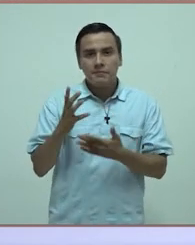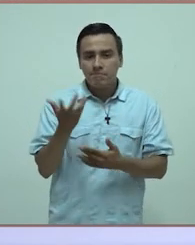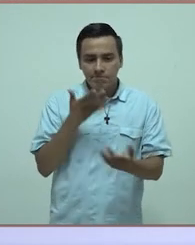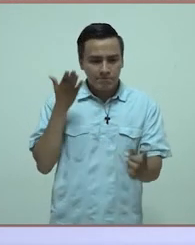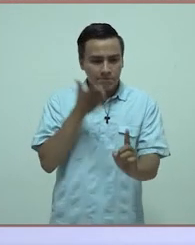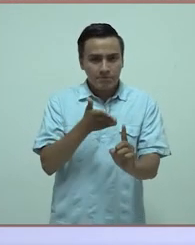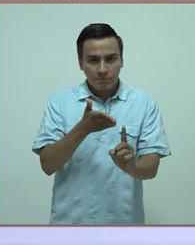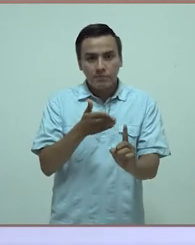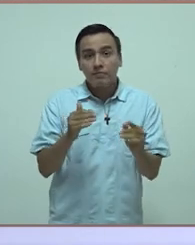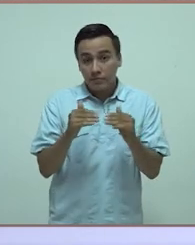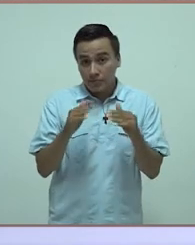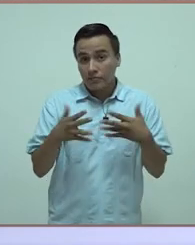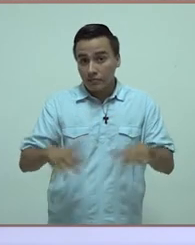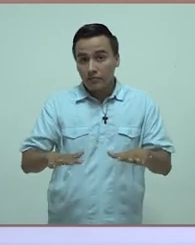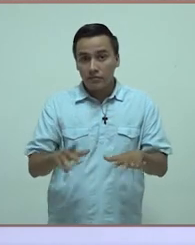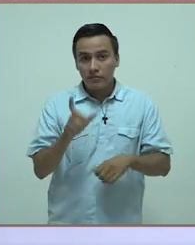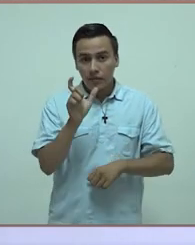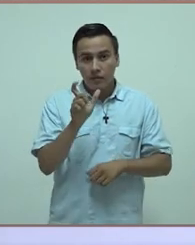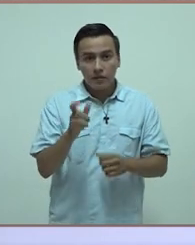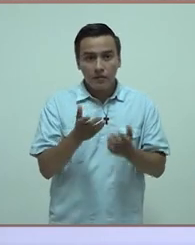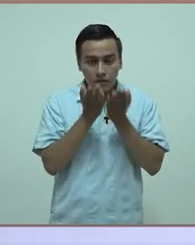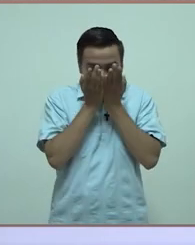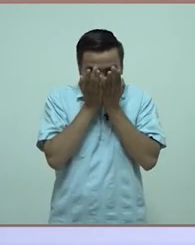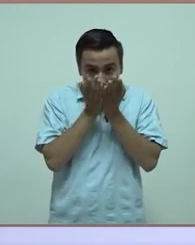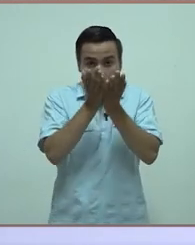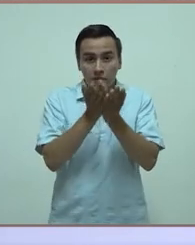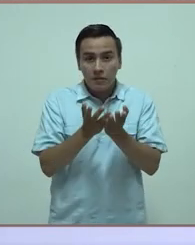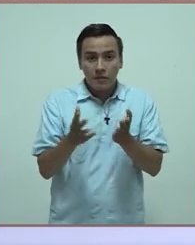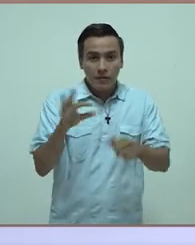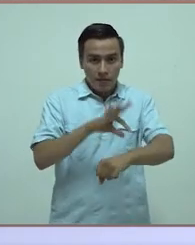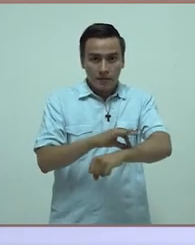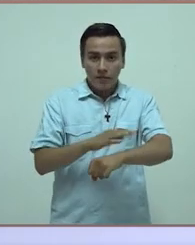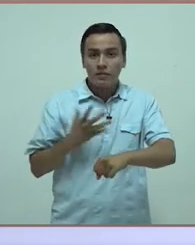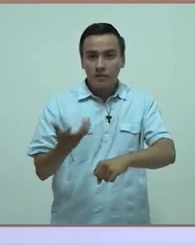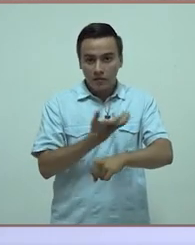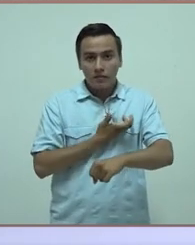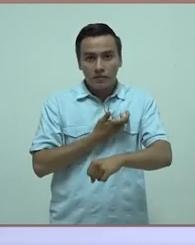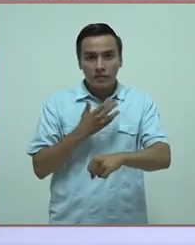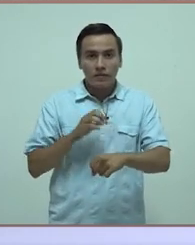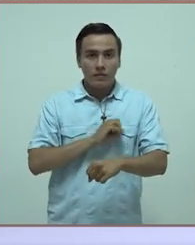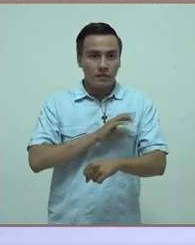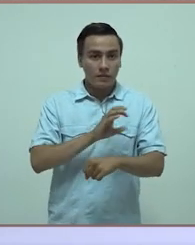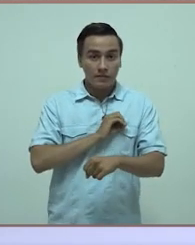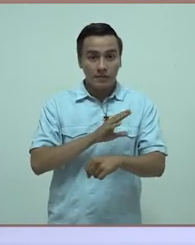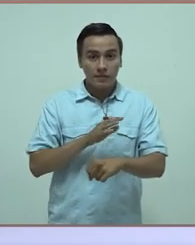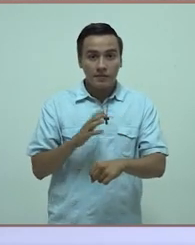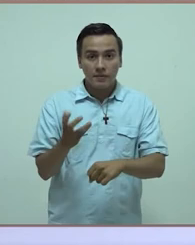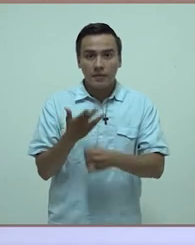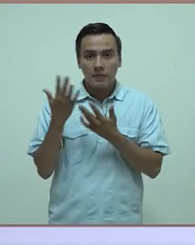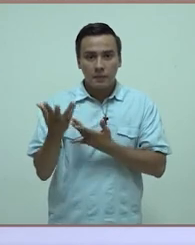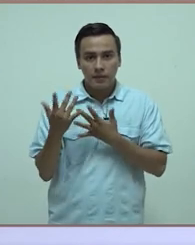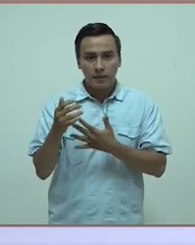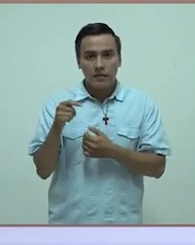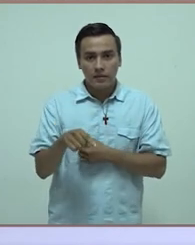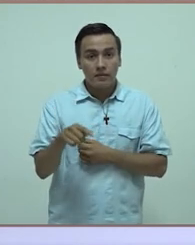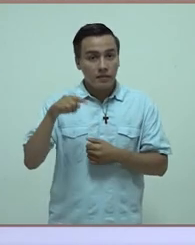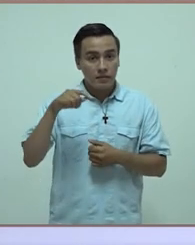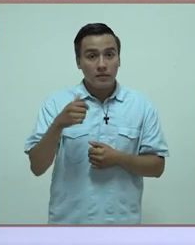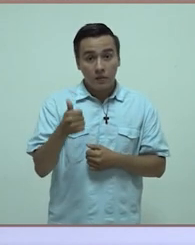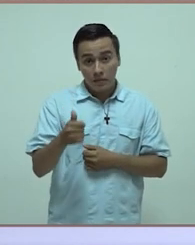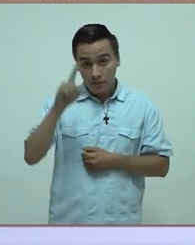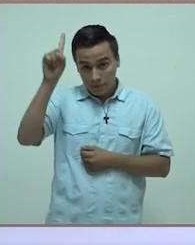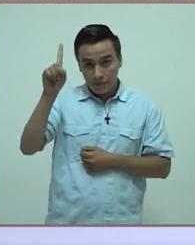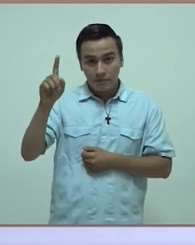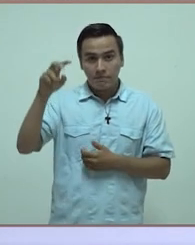indicarnos justamente que ya la palabra se ha encarnado y que nosotros, nuestros corazones, están a la espera de ese buen